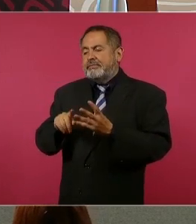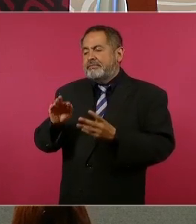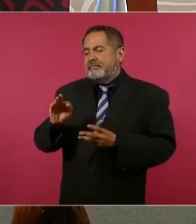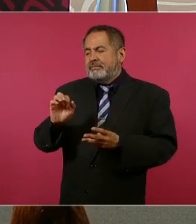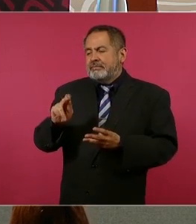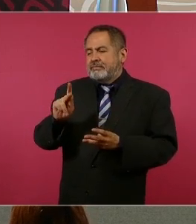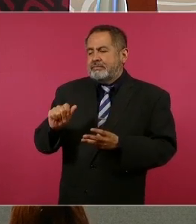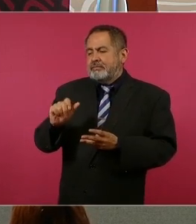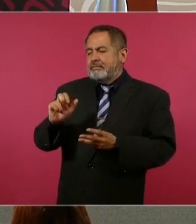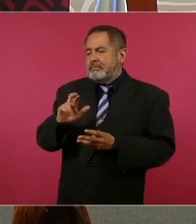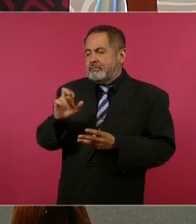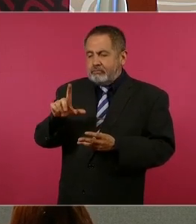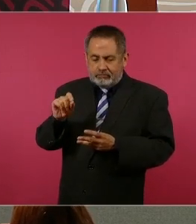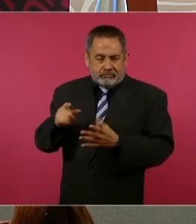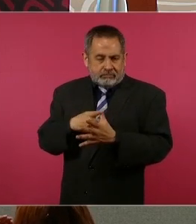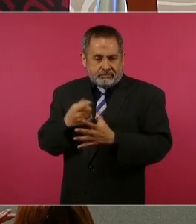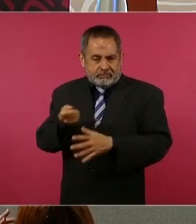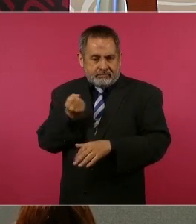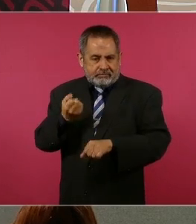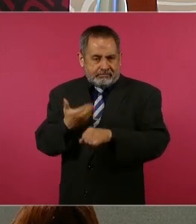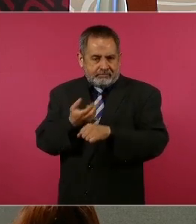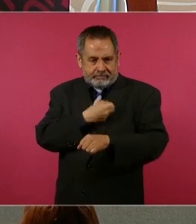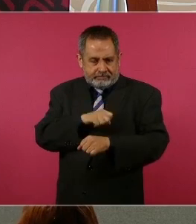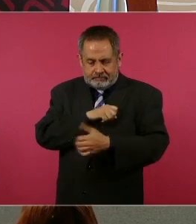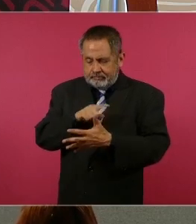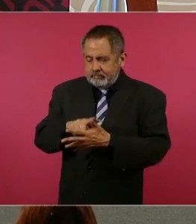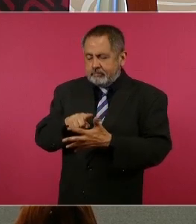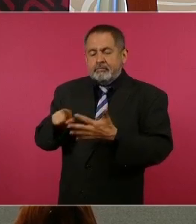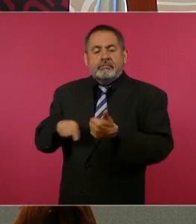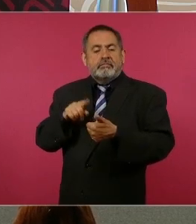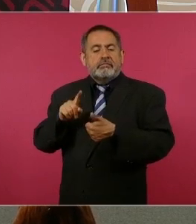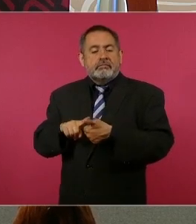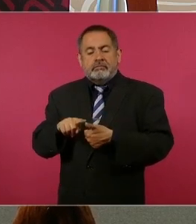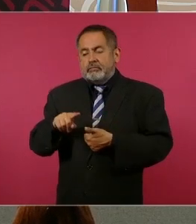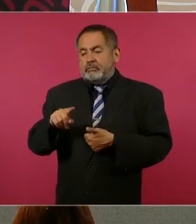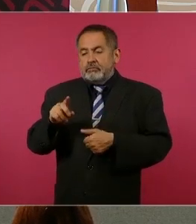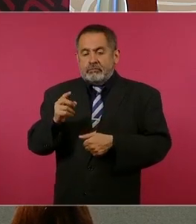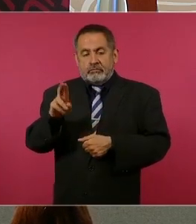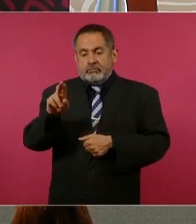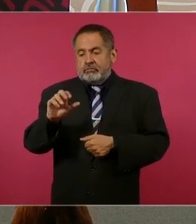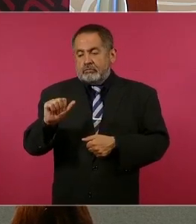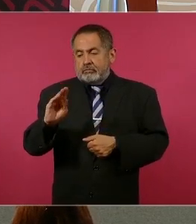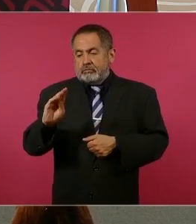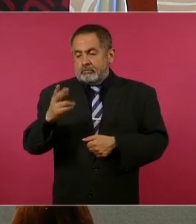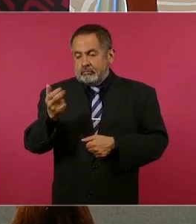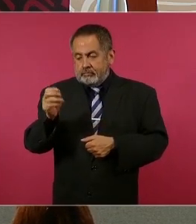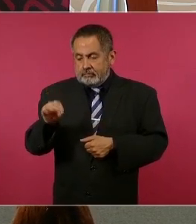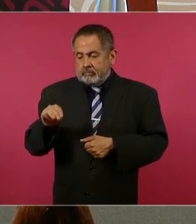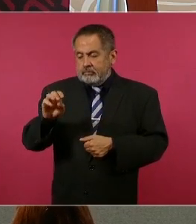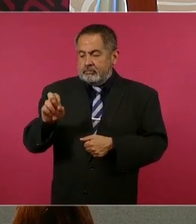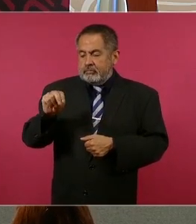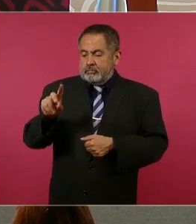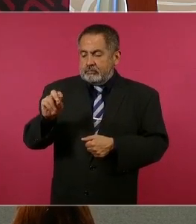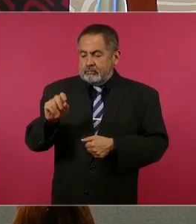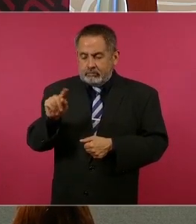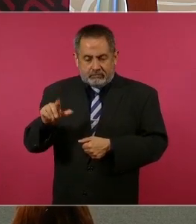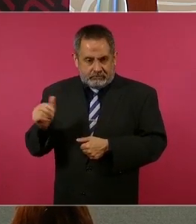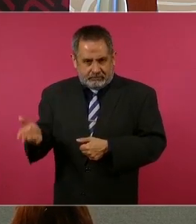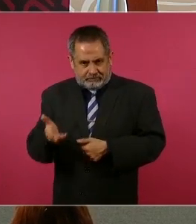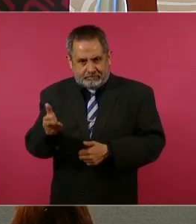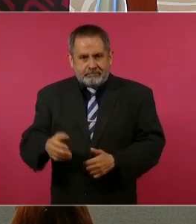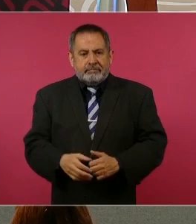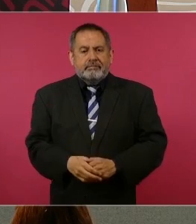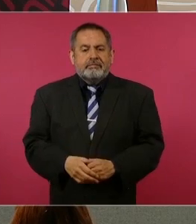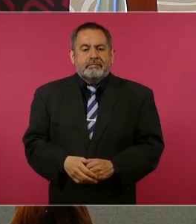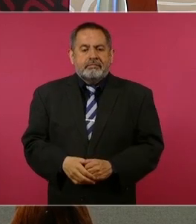y la secretaria de Salud, Vanessa Escalante Arroyo, además del doctor Abraham Mendoza, coordinador de Programas de Bienestar. Adelante,